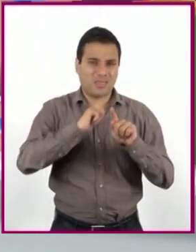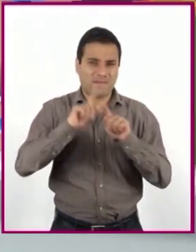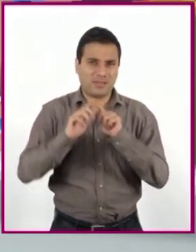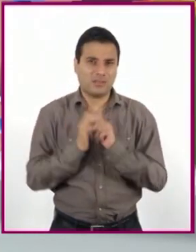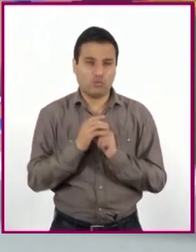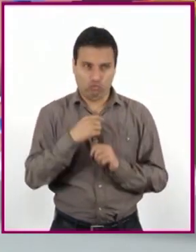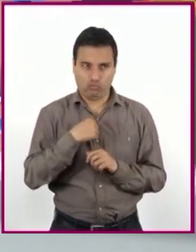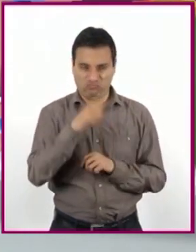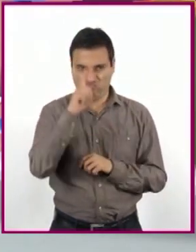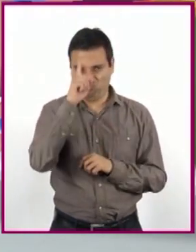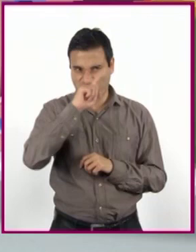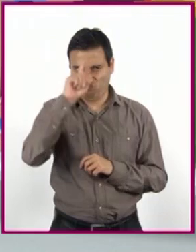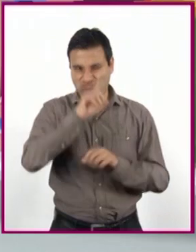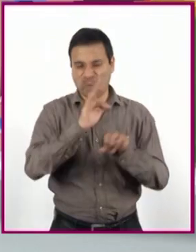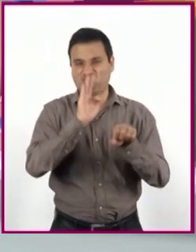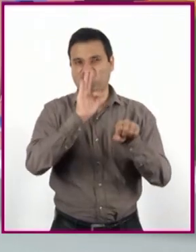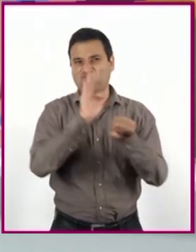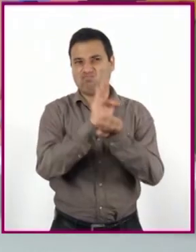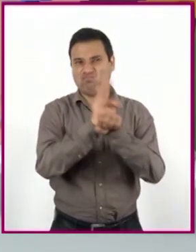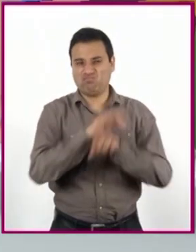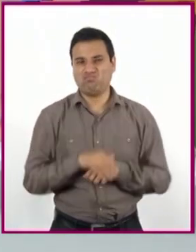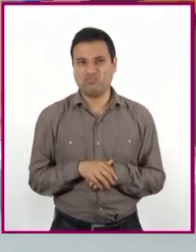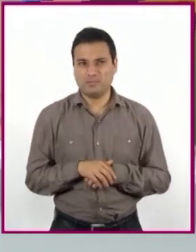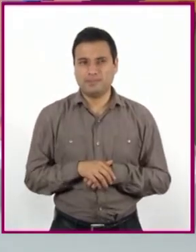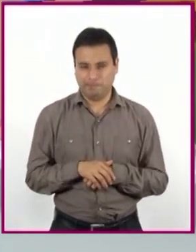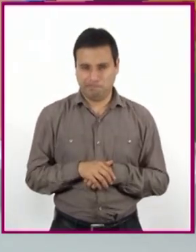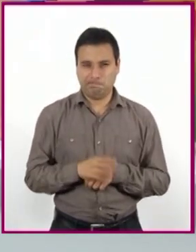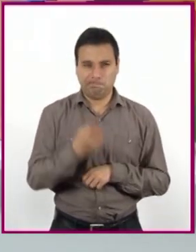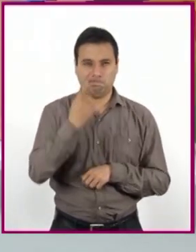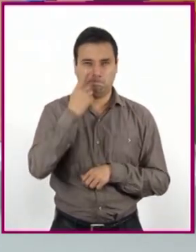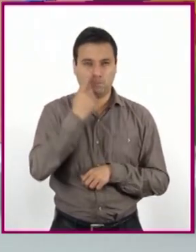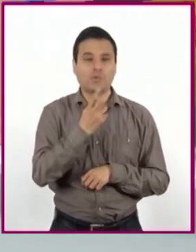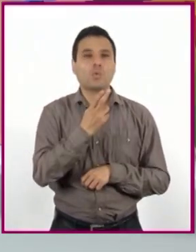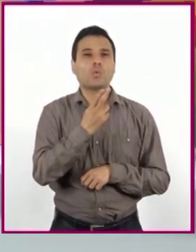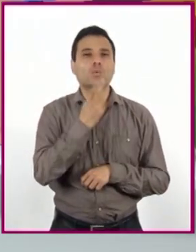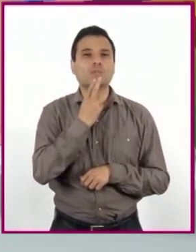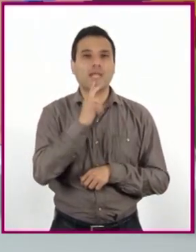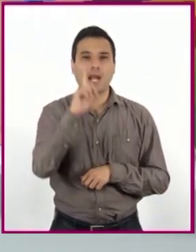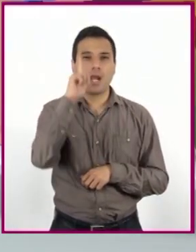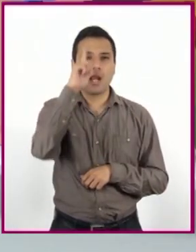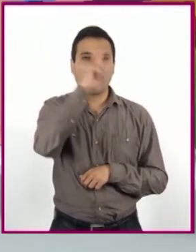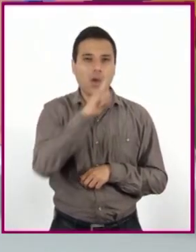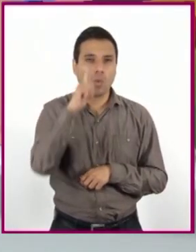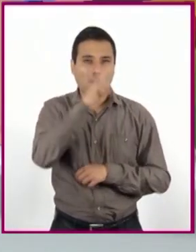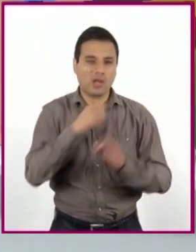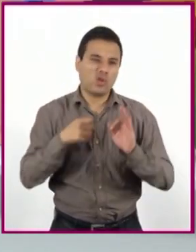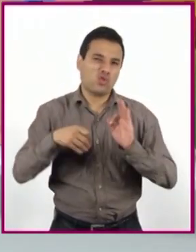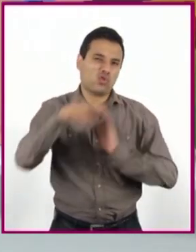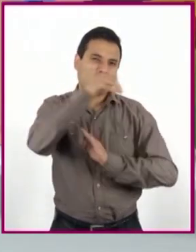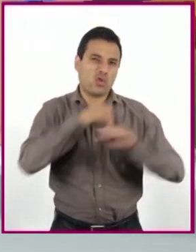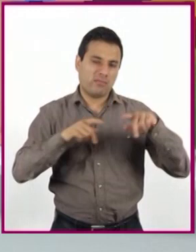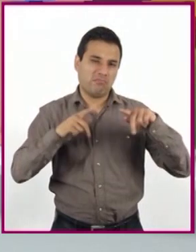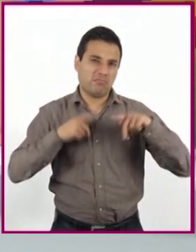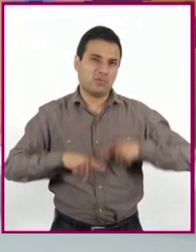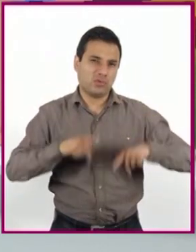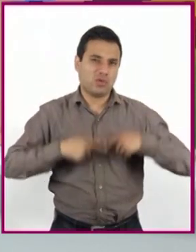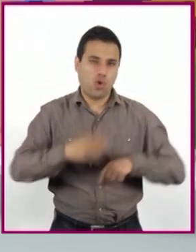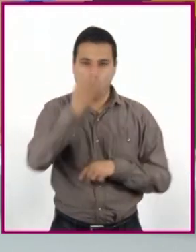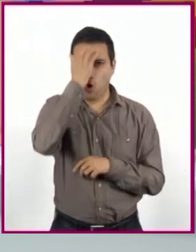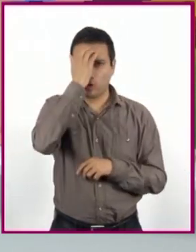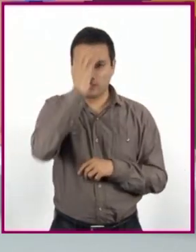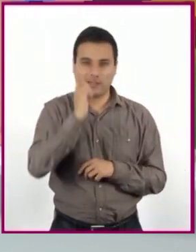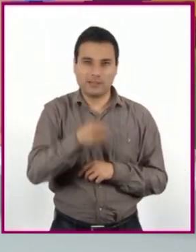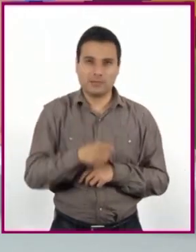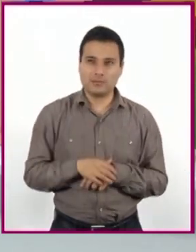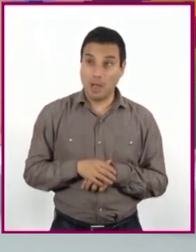sugiero que para que ellos puedan entender mejor, utilicemos un lenguaje donde todos puedan relacionar lo que están comiendo. Esa es